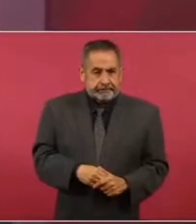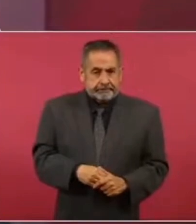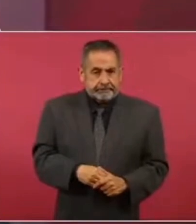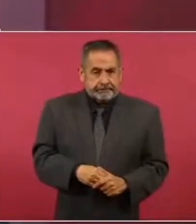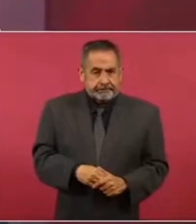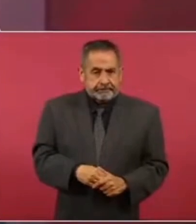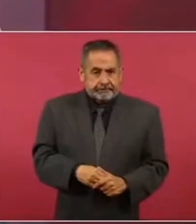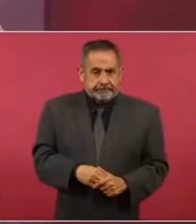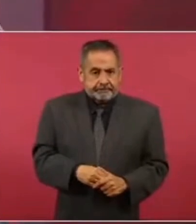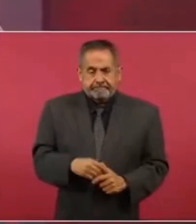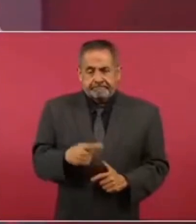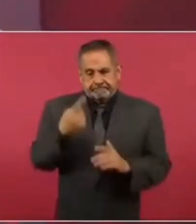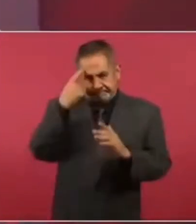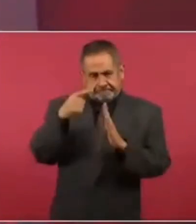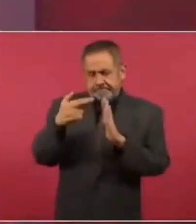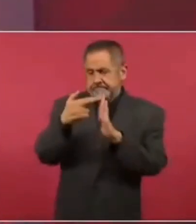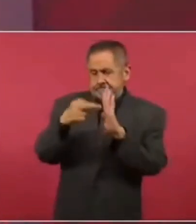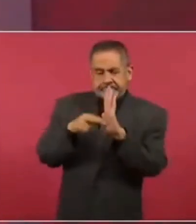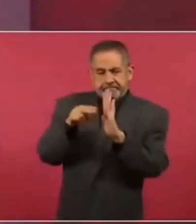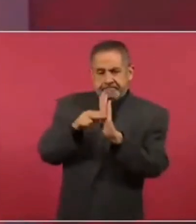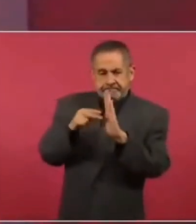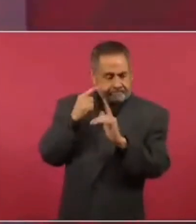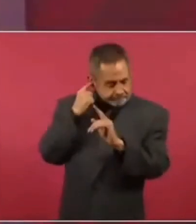una normatividad